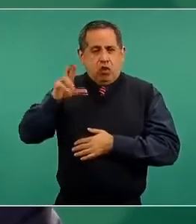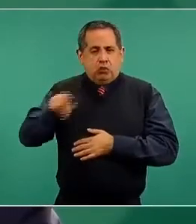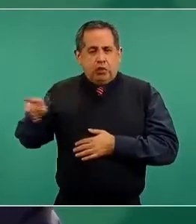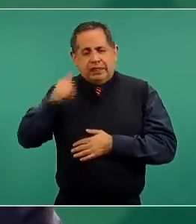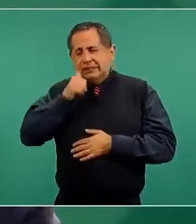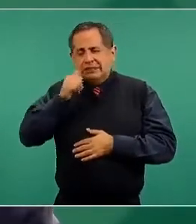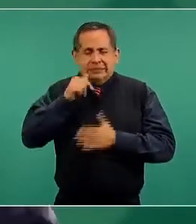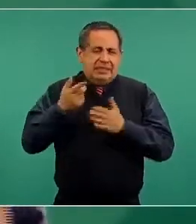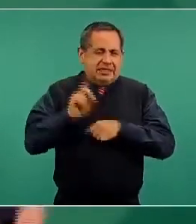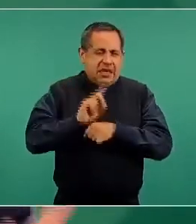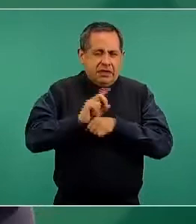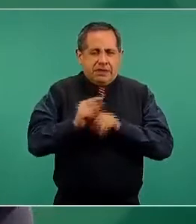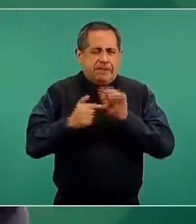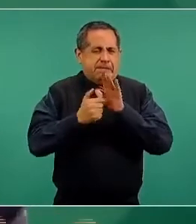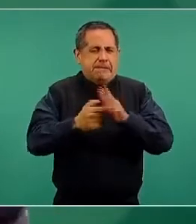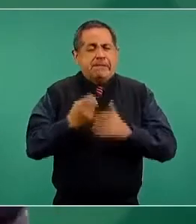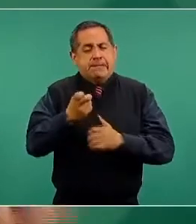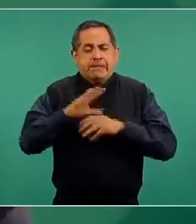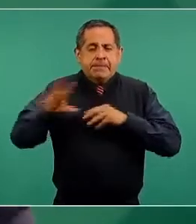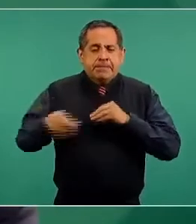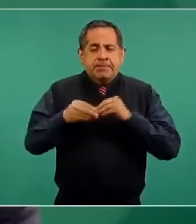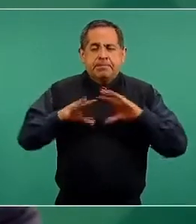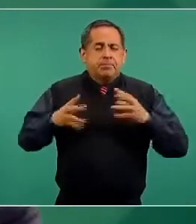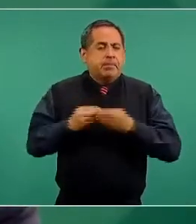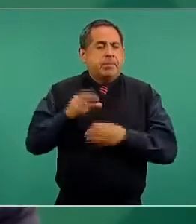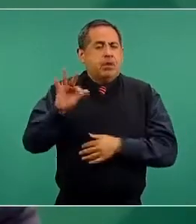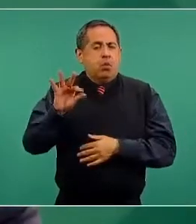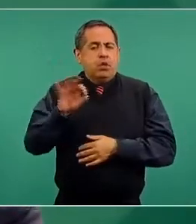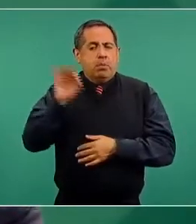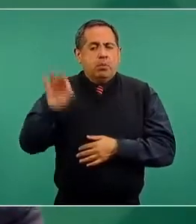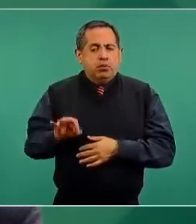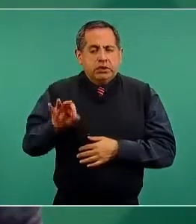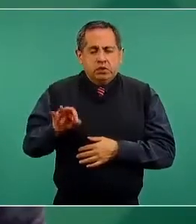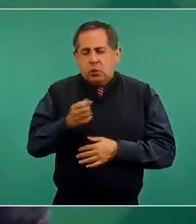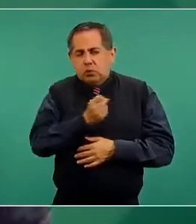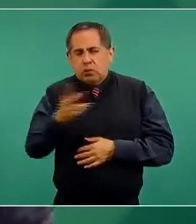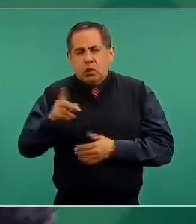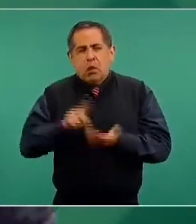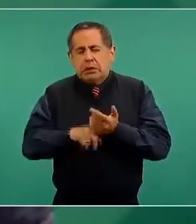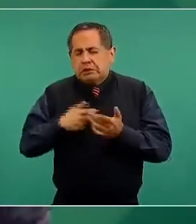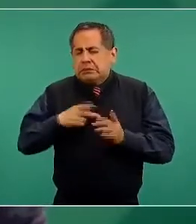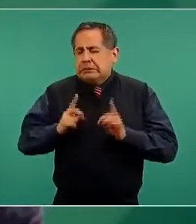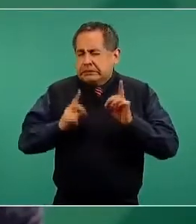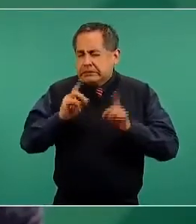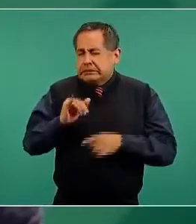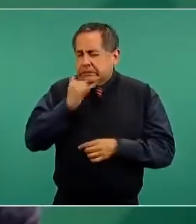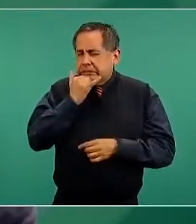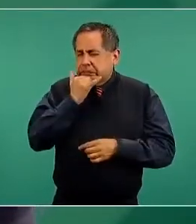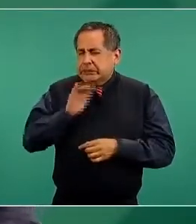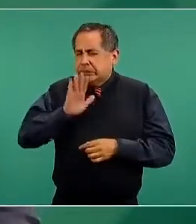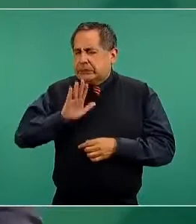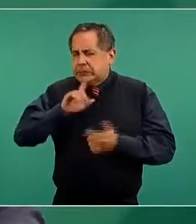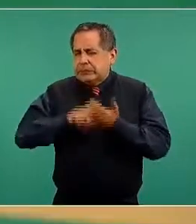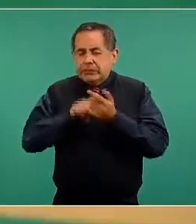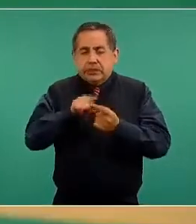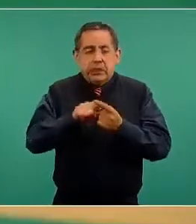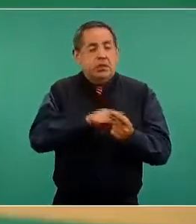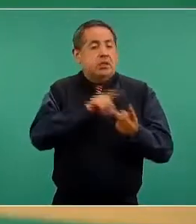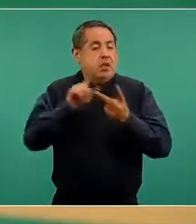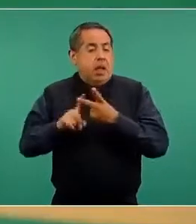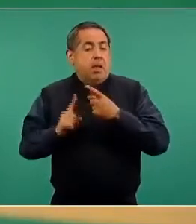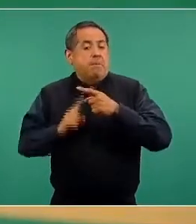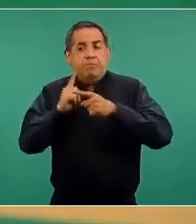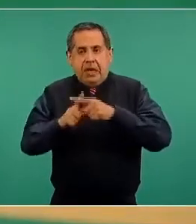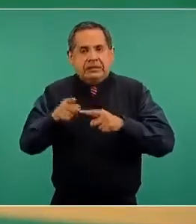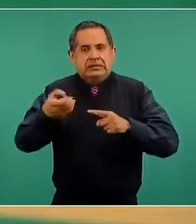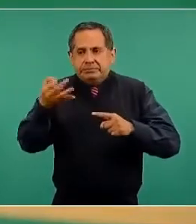todos los días. Entonces, esto suma un 40% de los casos sospechosos a los casos confirmados y tenemos un